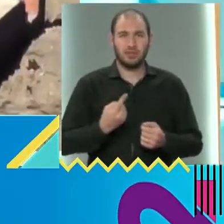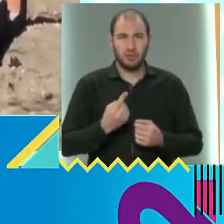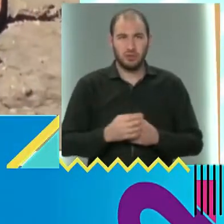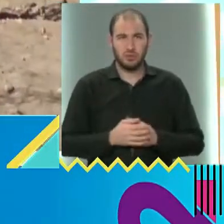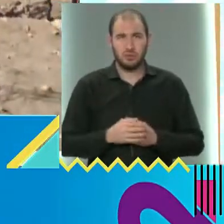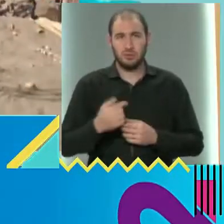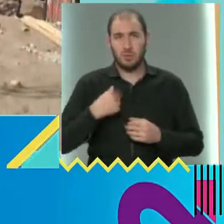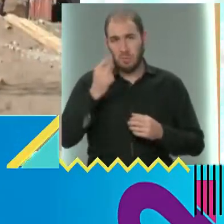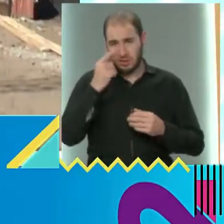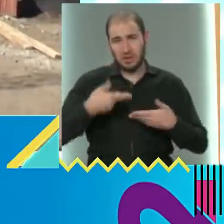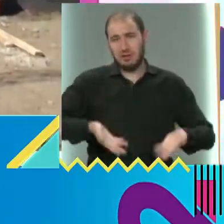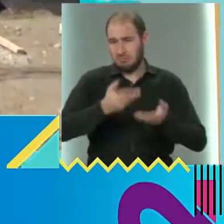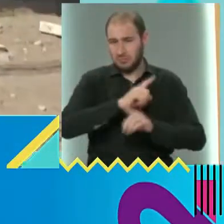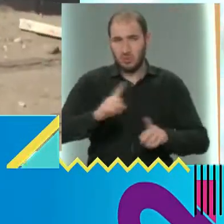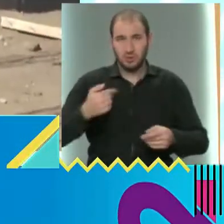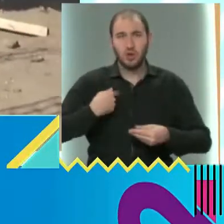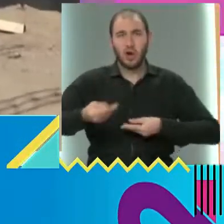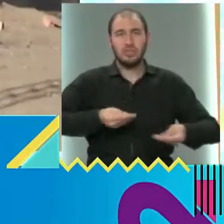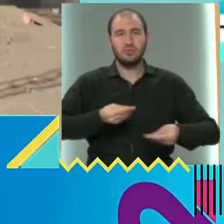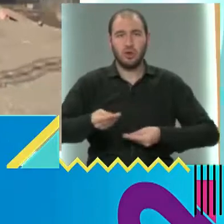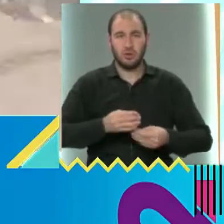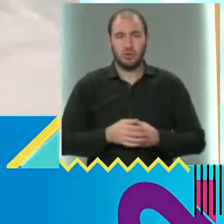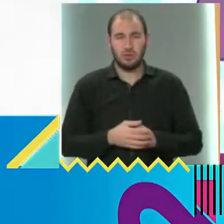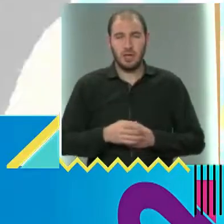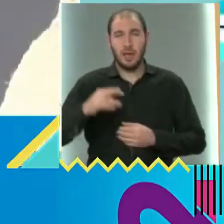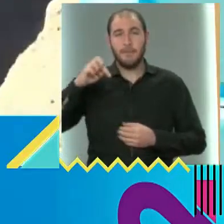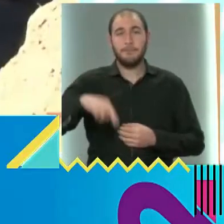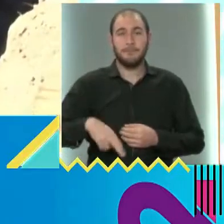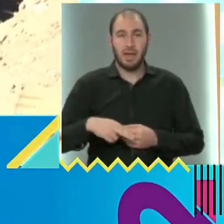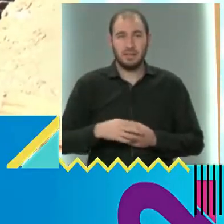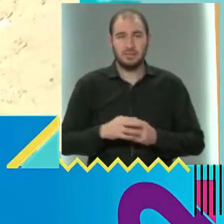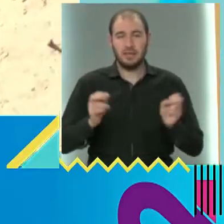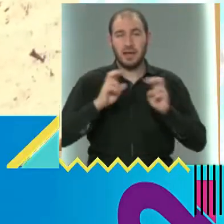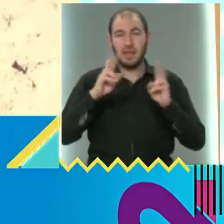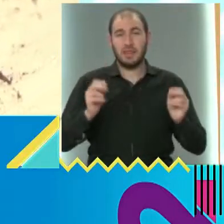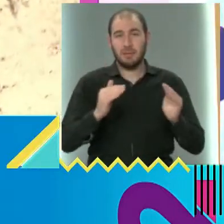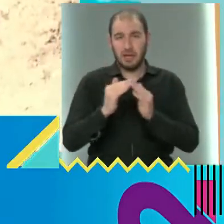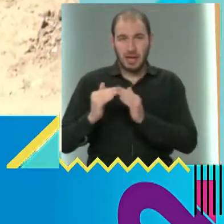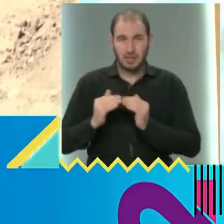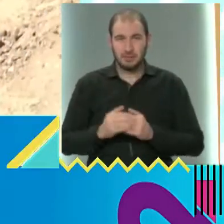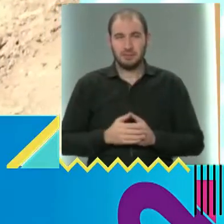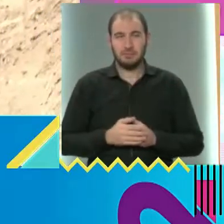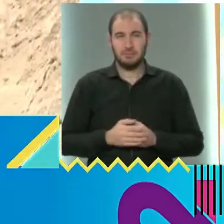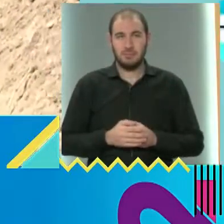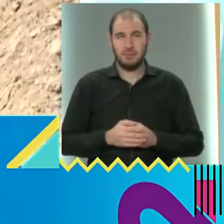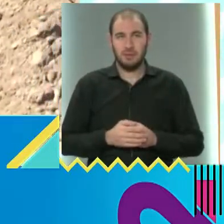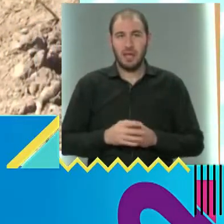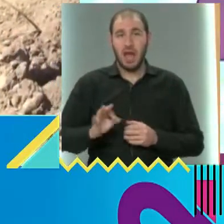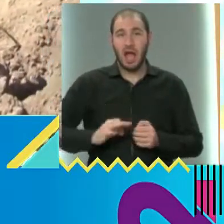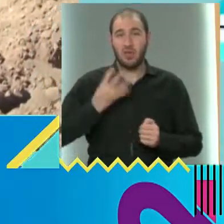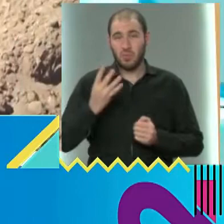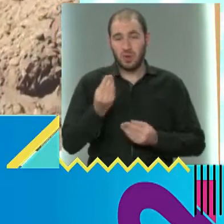no he hecho política, he sido gestor de políticas que tengan que ver con la vivienda. Cada 4